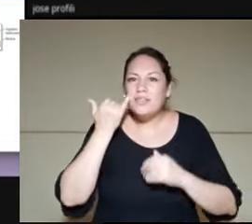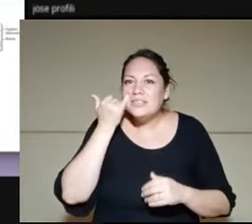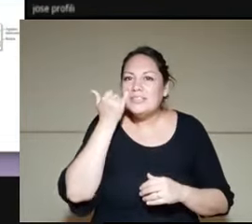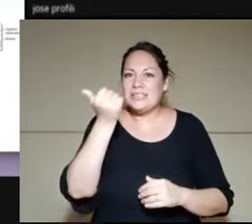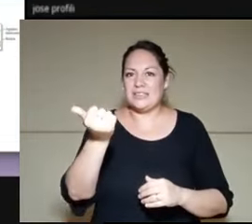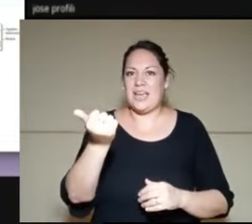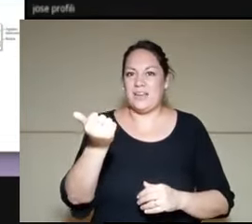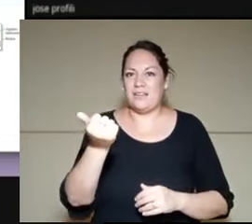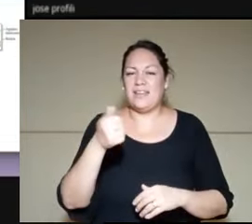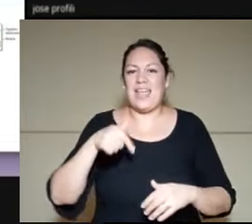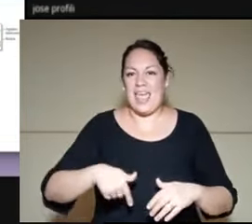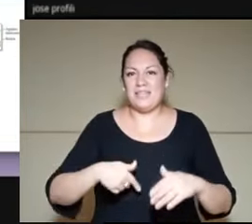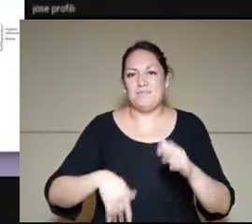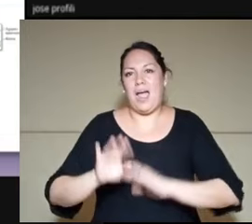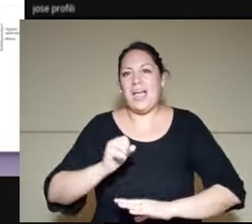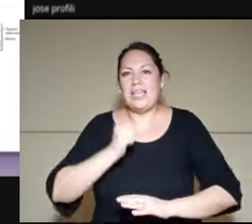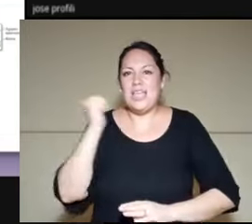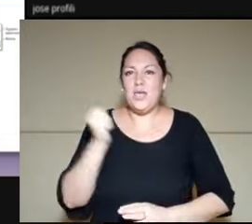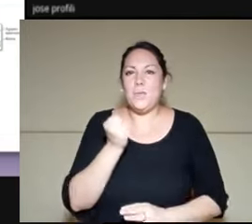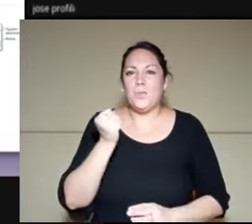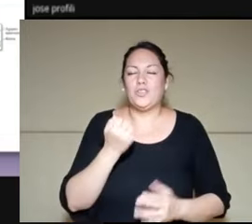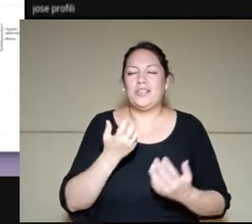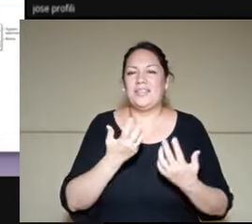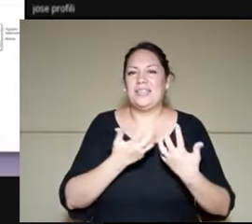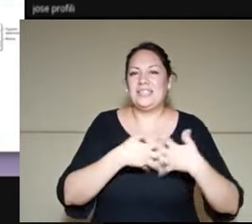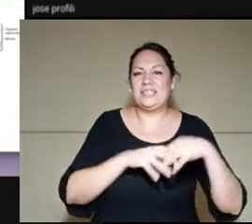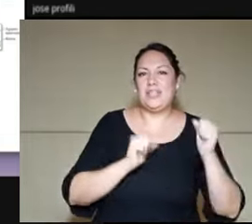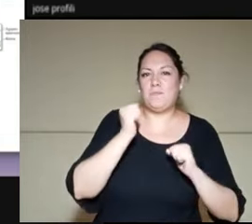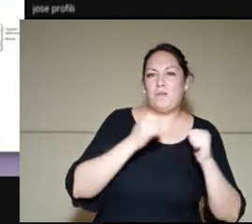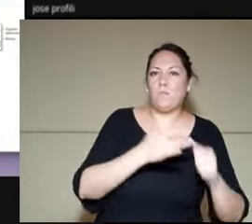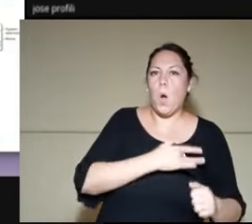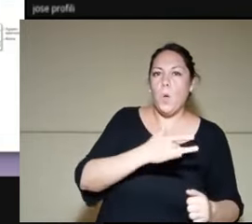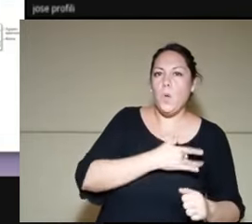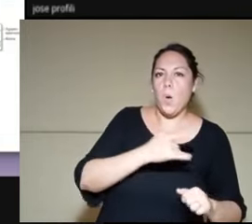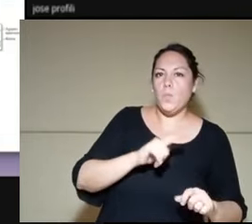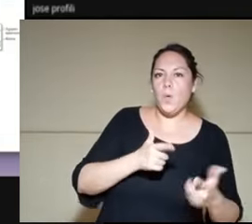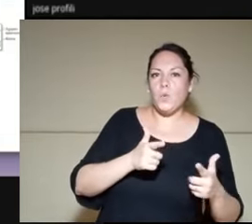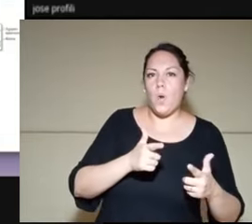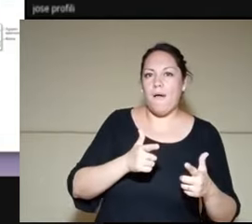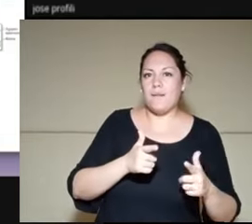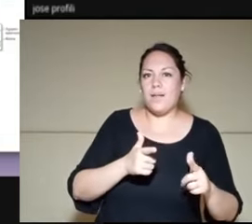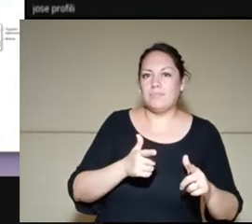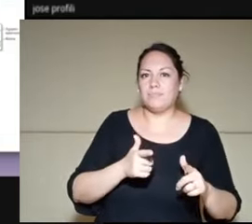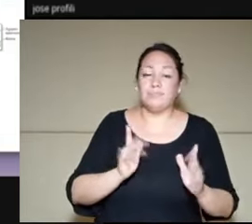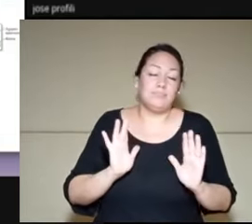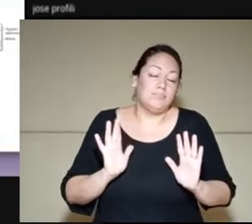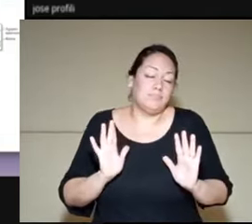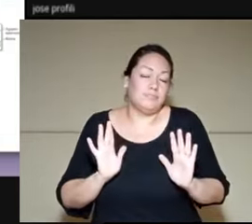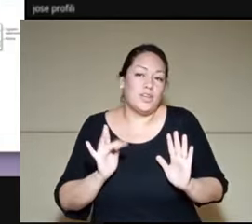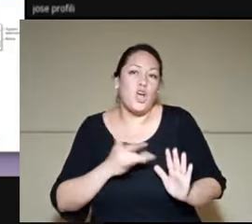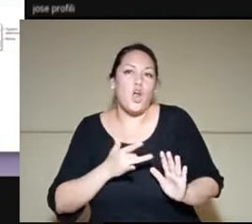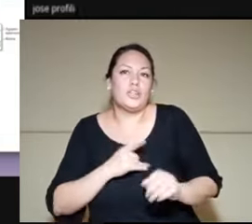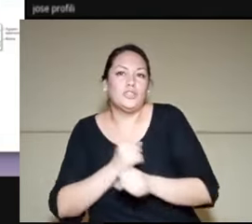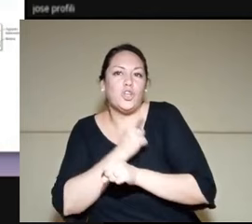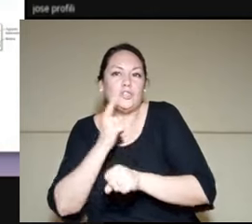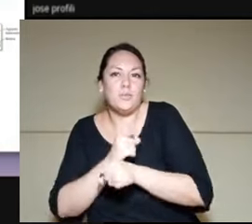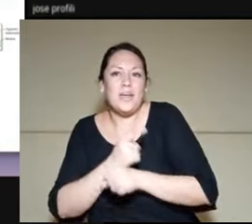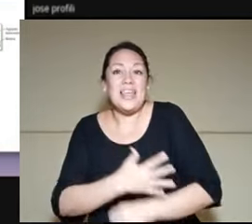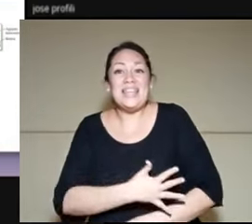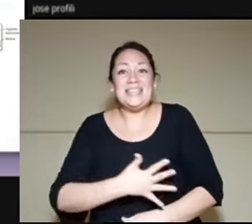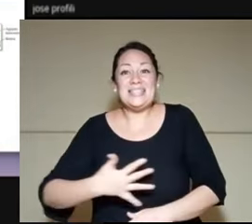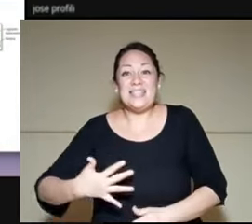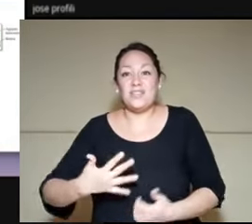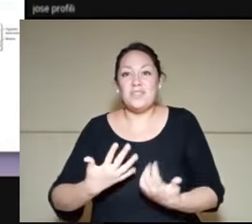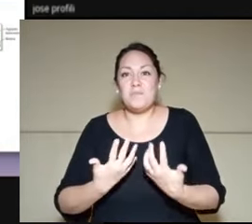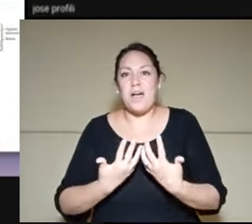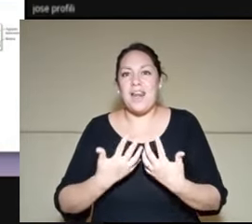que regula a todos los demás es el nervioso, así que nunca va a latir un corazón si no hay sistema nervioso. Así que se imaginan que si a